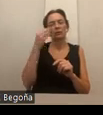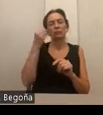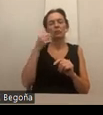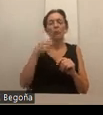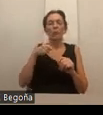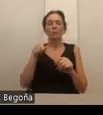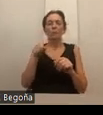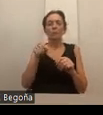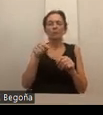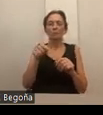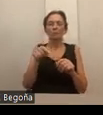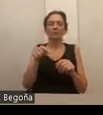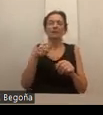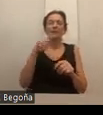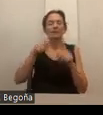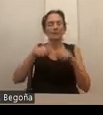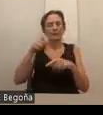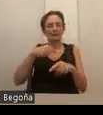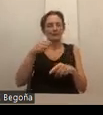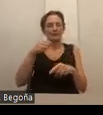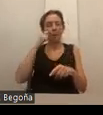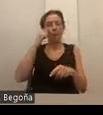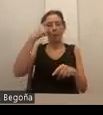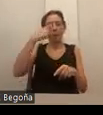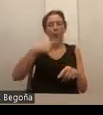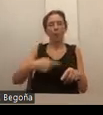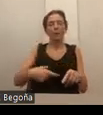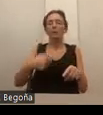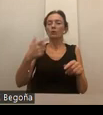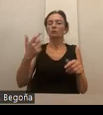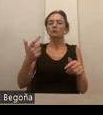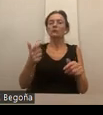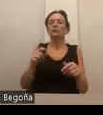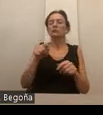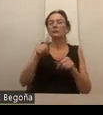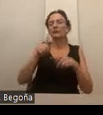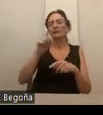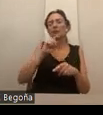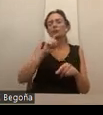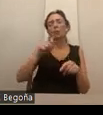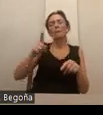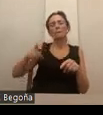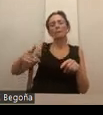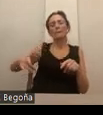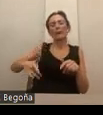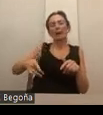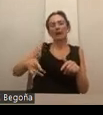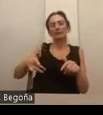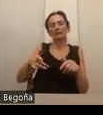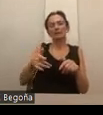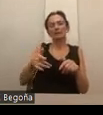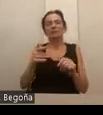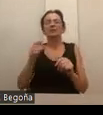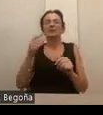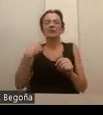empieza a dar muestras, o sea, que tienes un páncreas, entre comillas, por así decirlo,